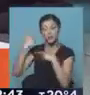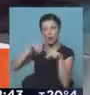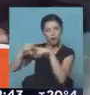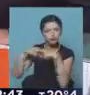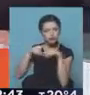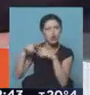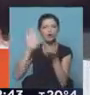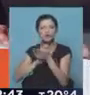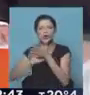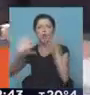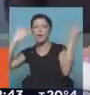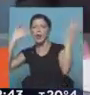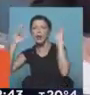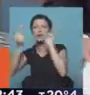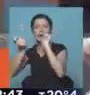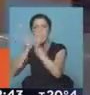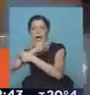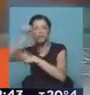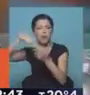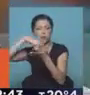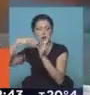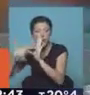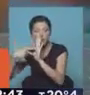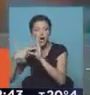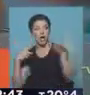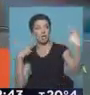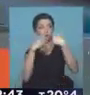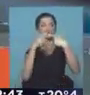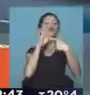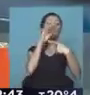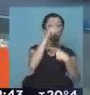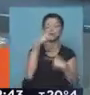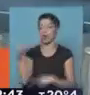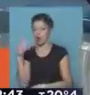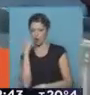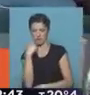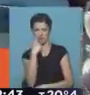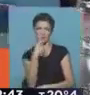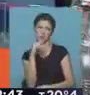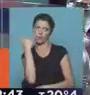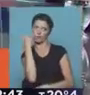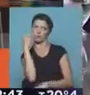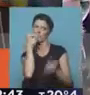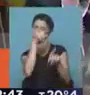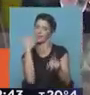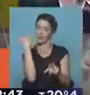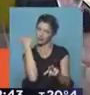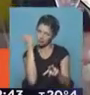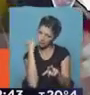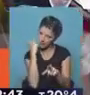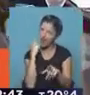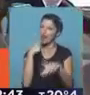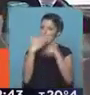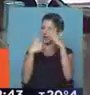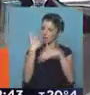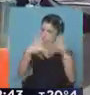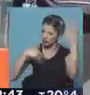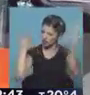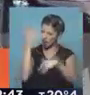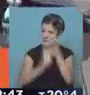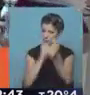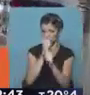climático, el impacto ambiental y demás con Estados Unidos, la frase fue: bueno, ustedes ya hicieron su revolución industrial, ahora nos toca hacer la revolución